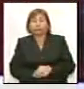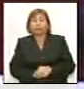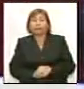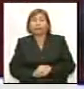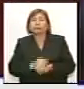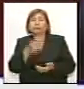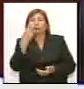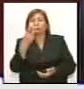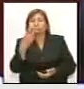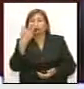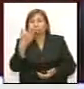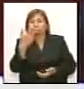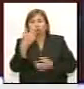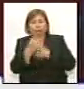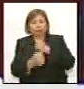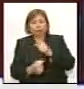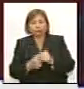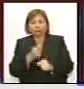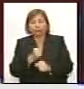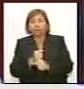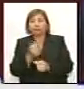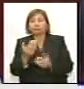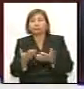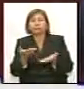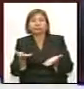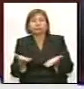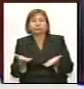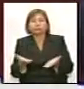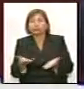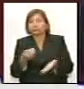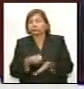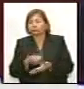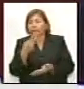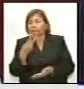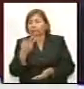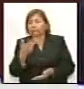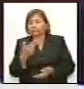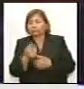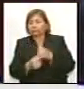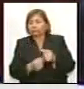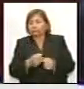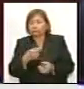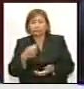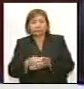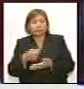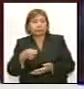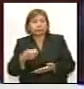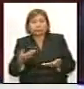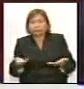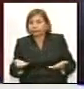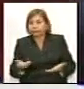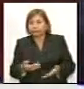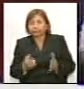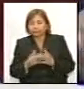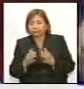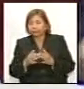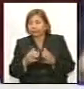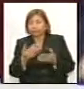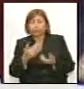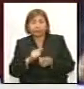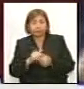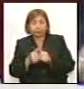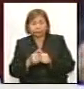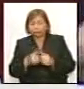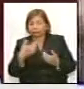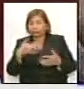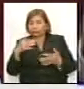de 2 a 3 años, en que a veces el inquilino durante esos 2 o 3 años deja de pagar. Entonces se convierte en una cosa